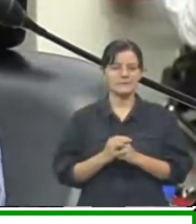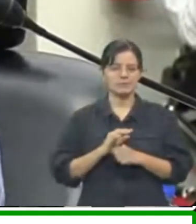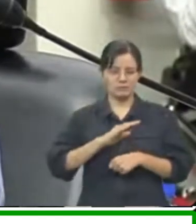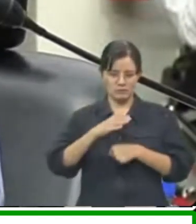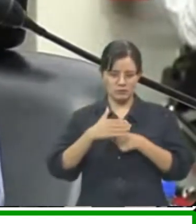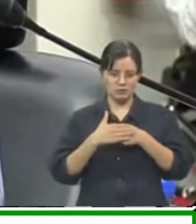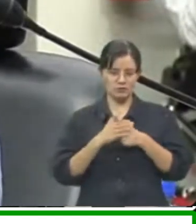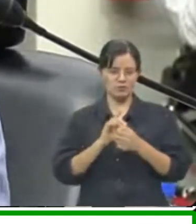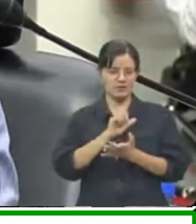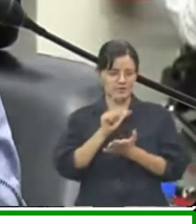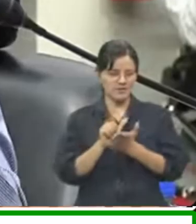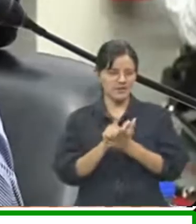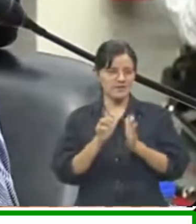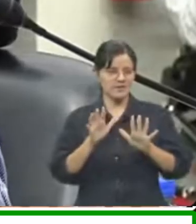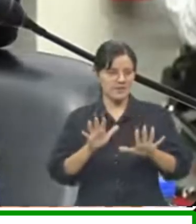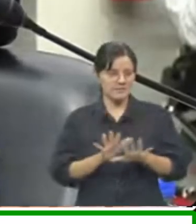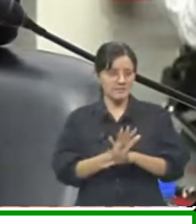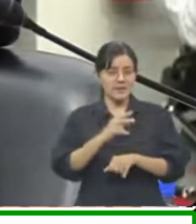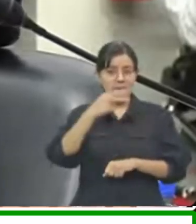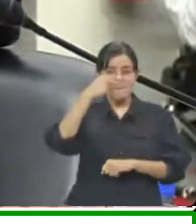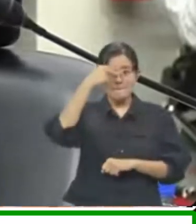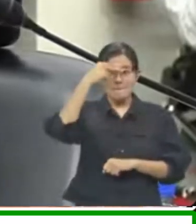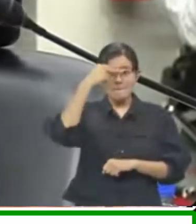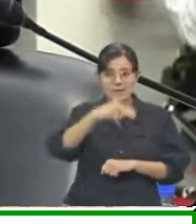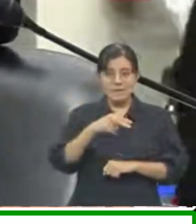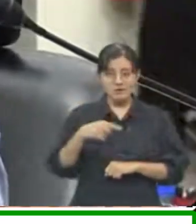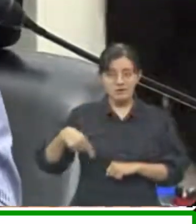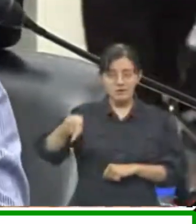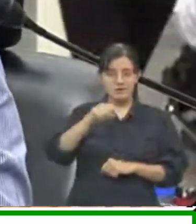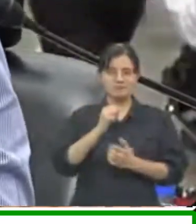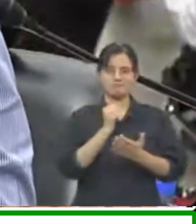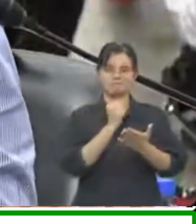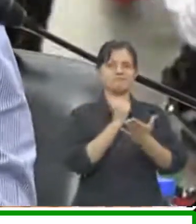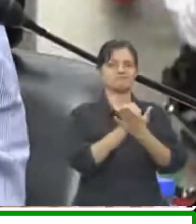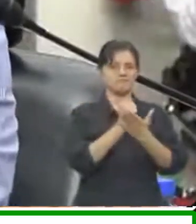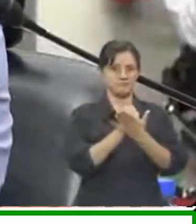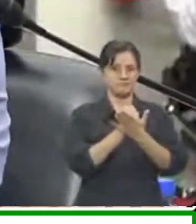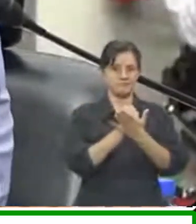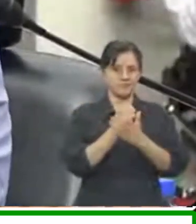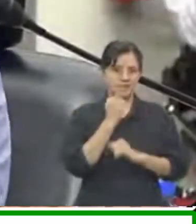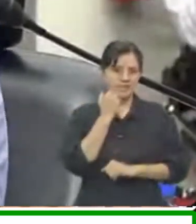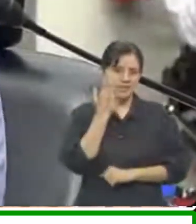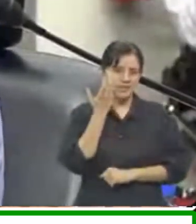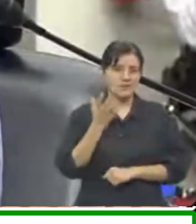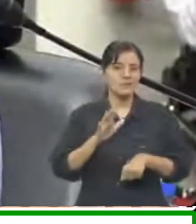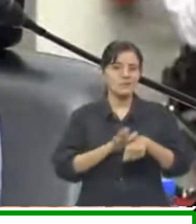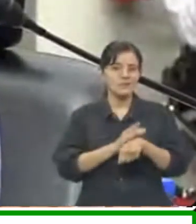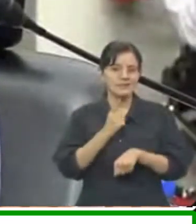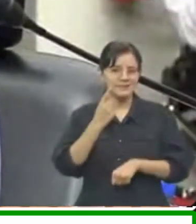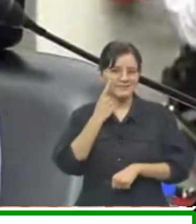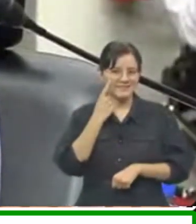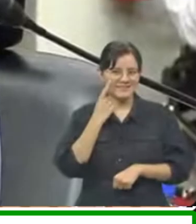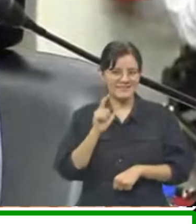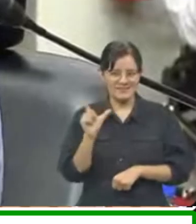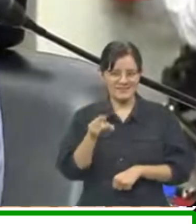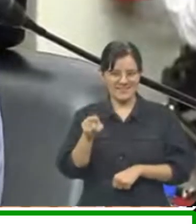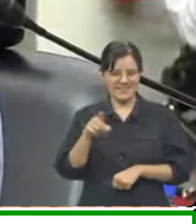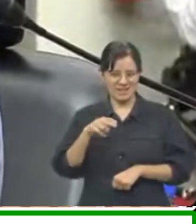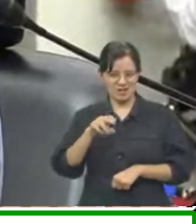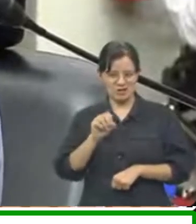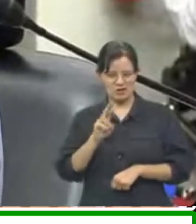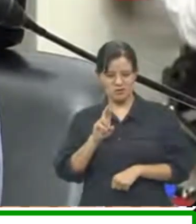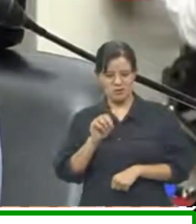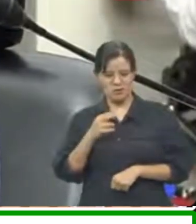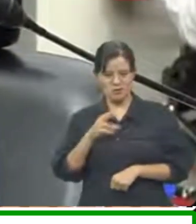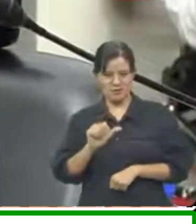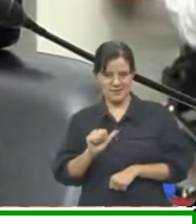reformas que México demanda, porque ojo, cuando, como lo decía Noroña, nosotros